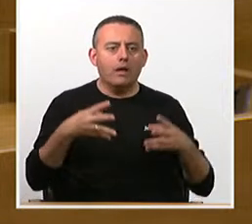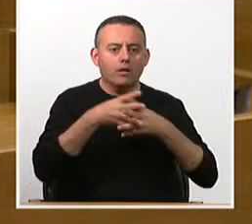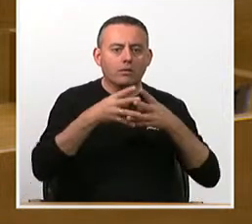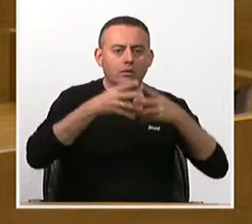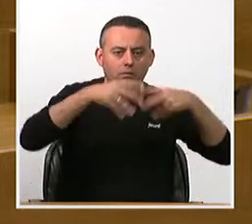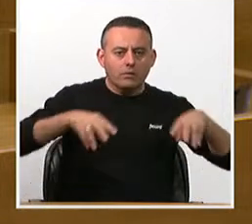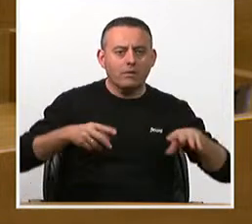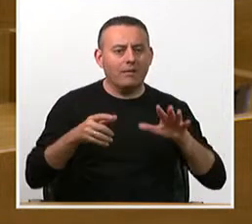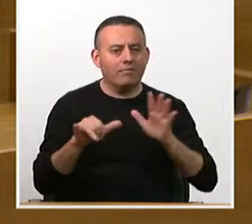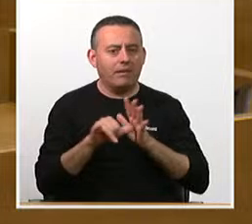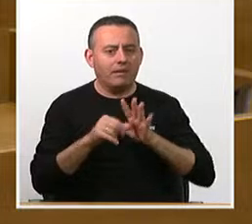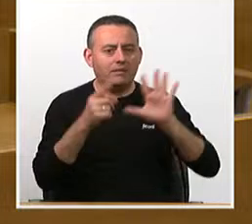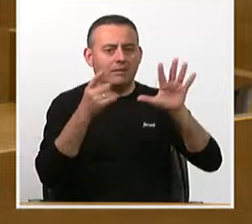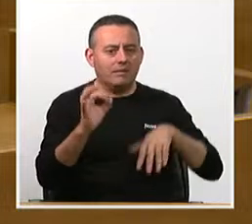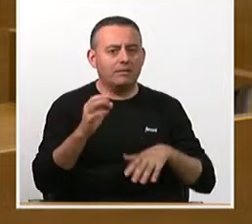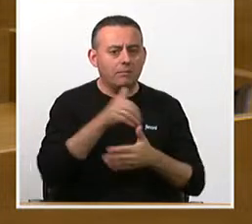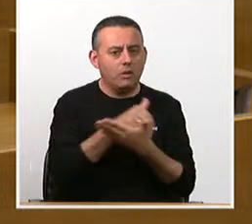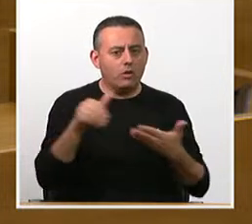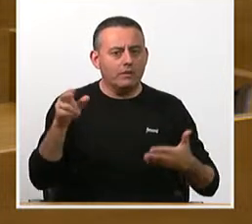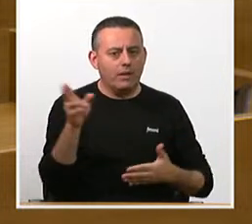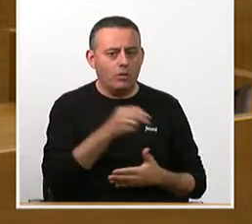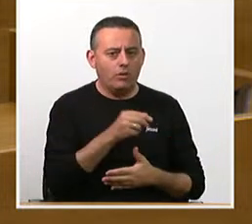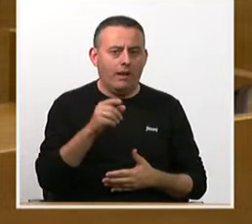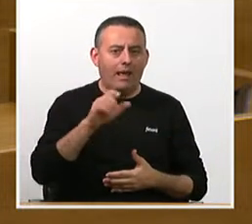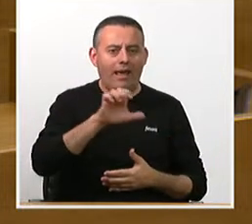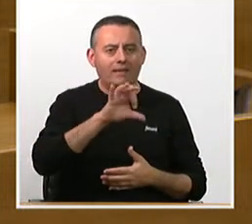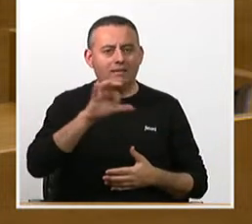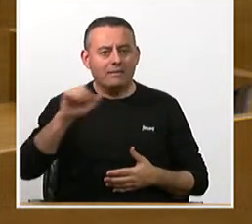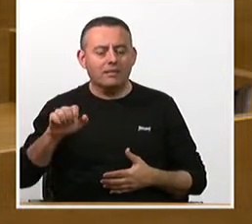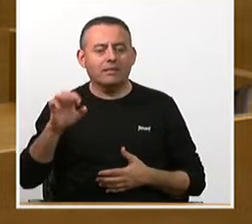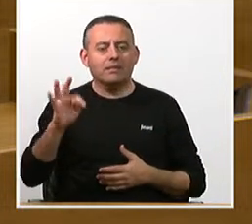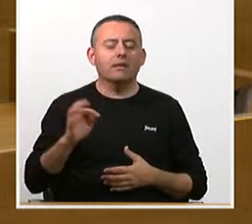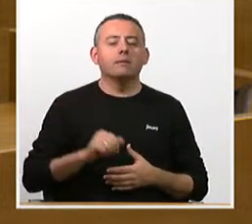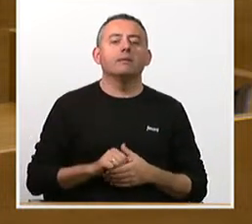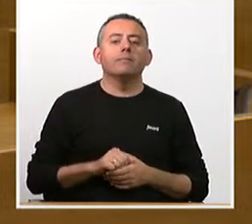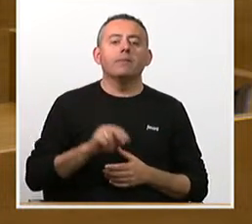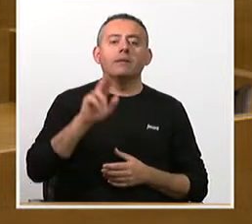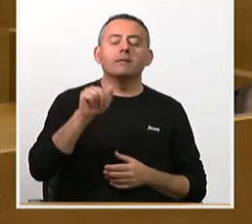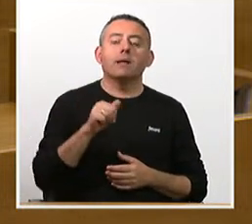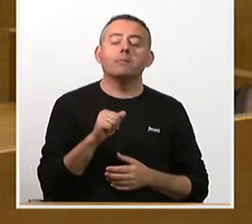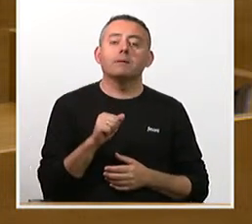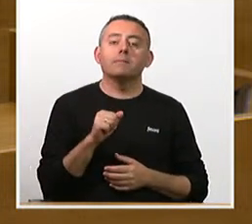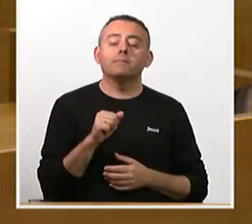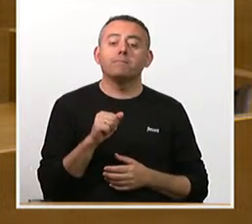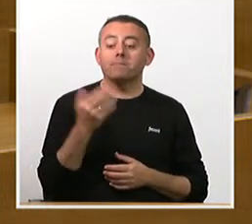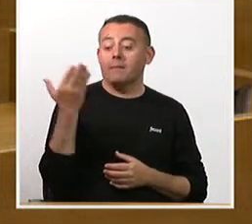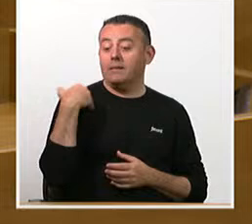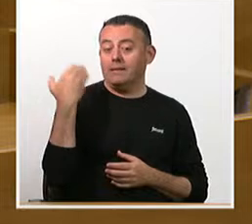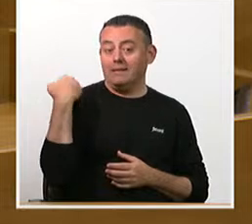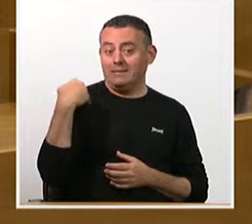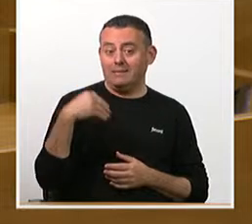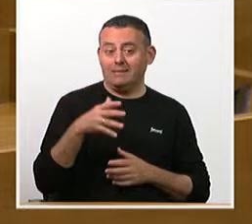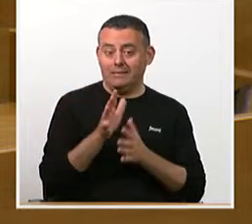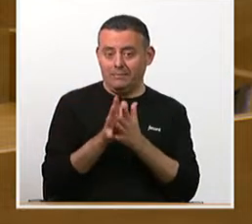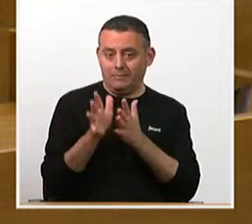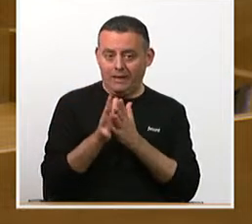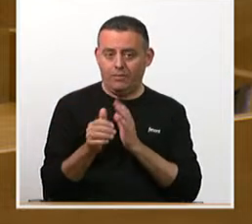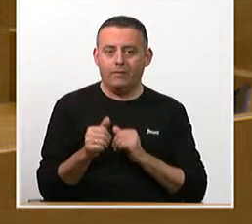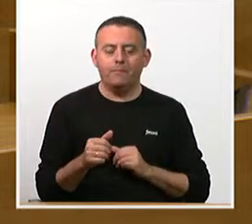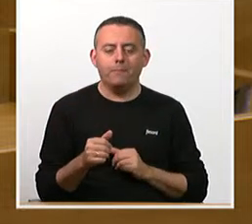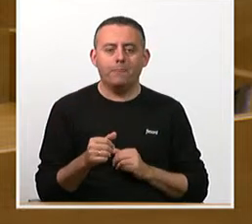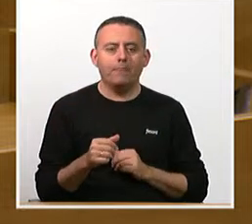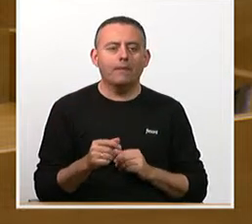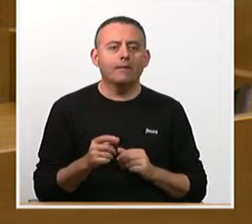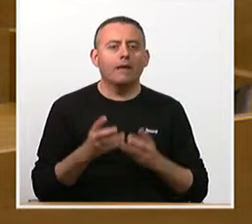casi 60 millones de euros y como ya le rec señora anón en el pasado pleno en materia de calidad ambiental estamos